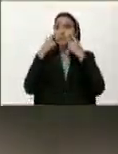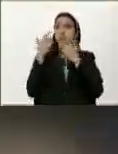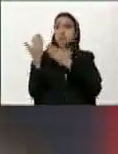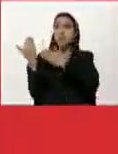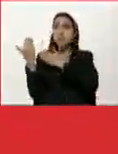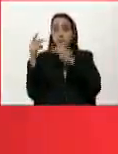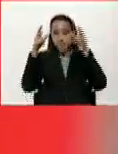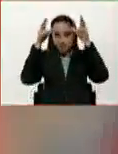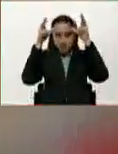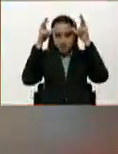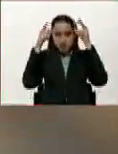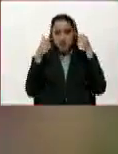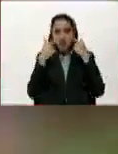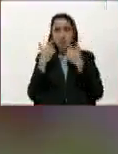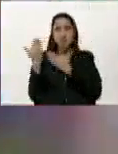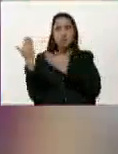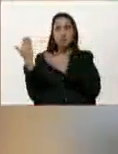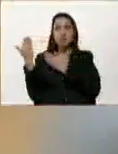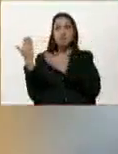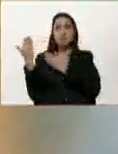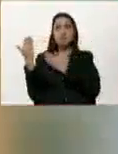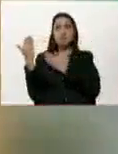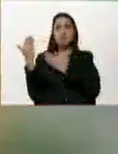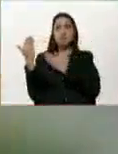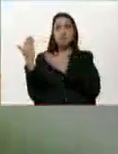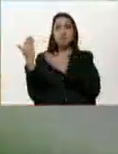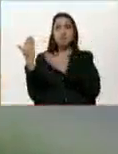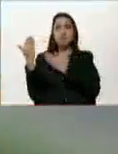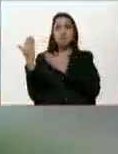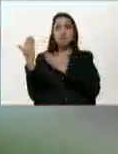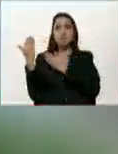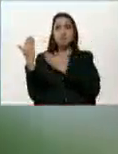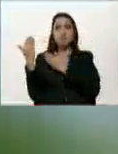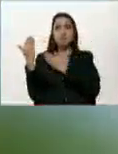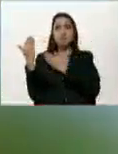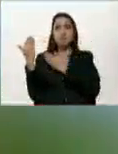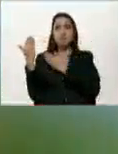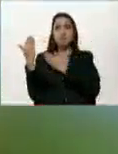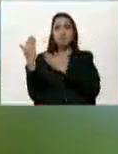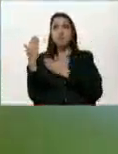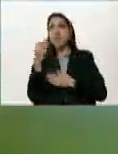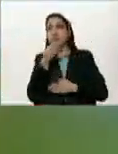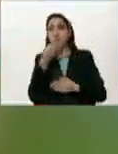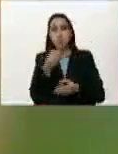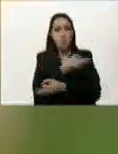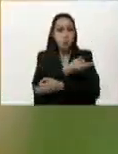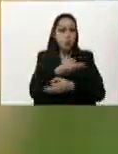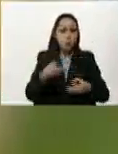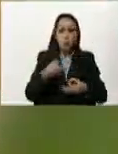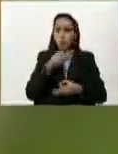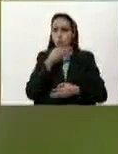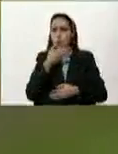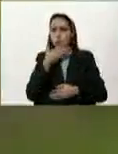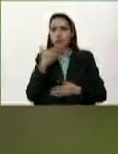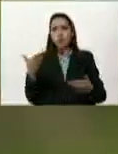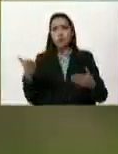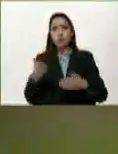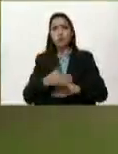estos directos venadito mira estos delitos mira qué detalle tan medio